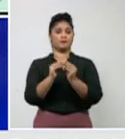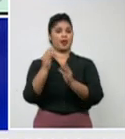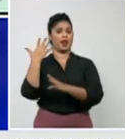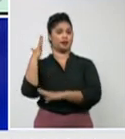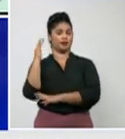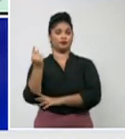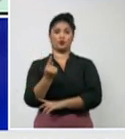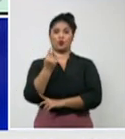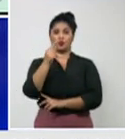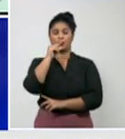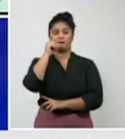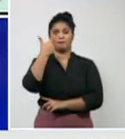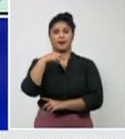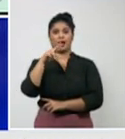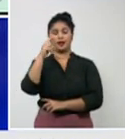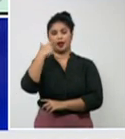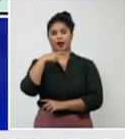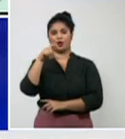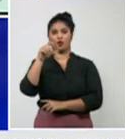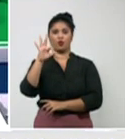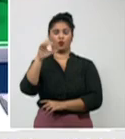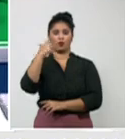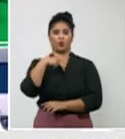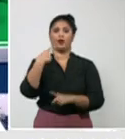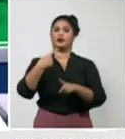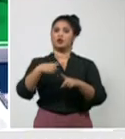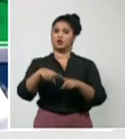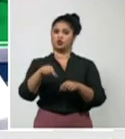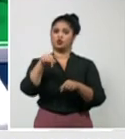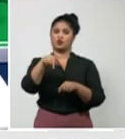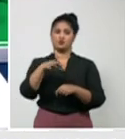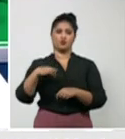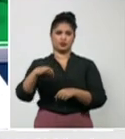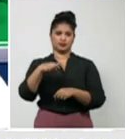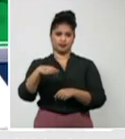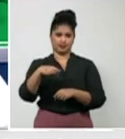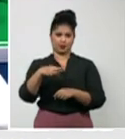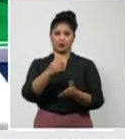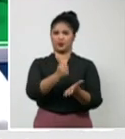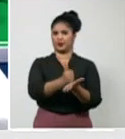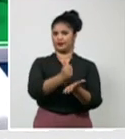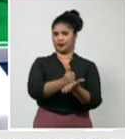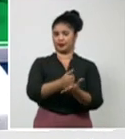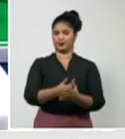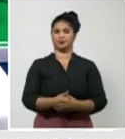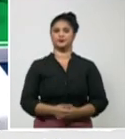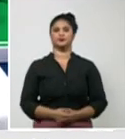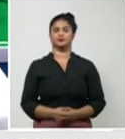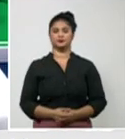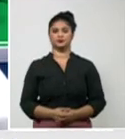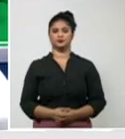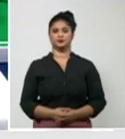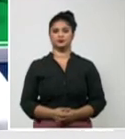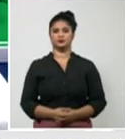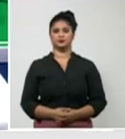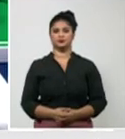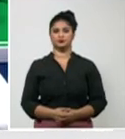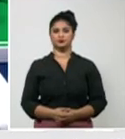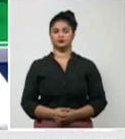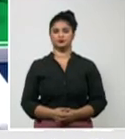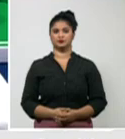y 1 del municipio Baracoa. Digo, 1 del municipio Guantánamo. Por